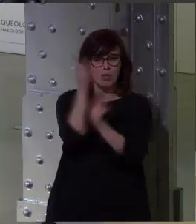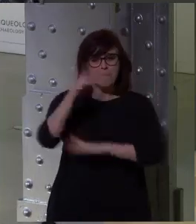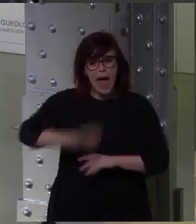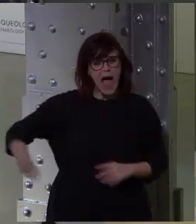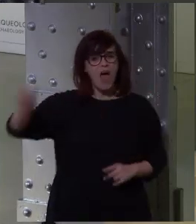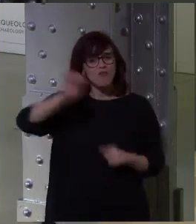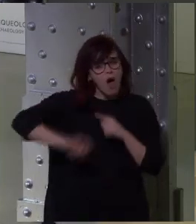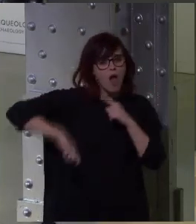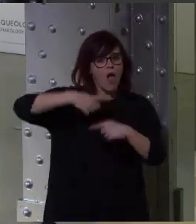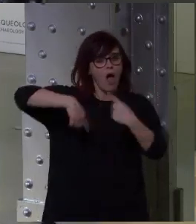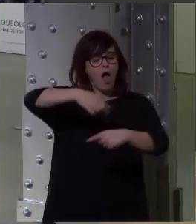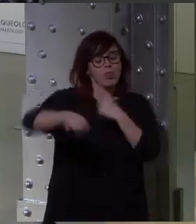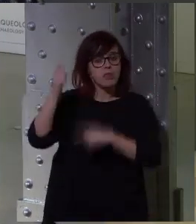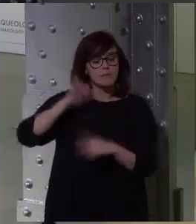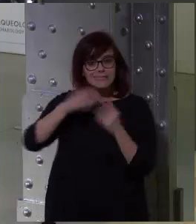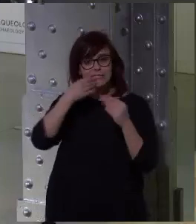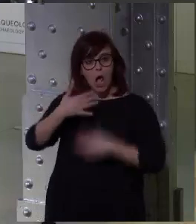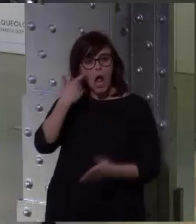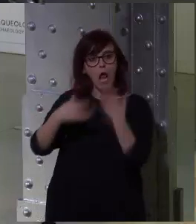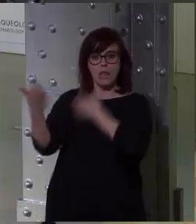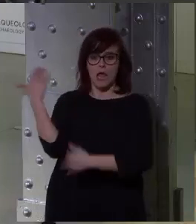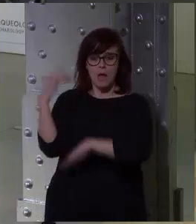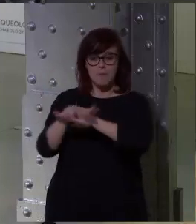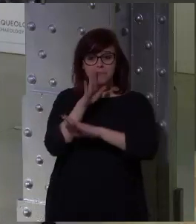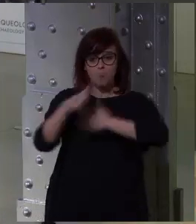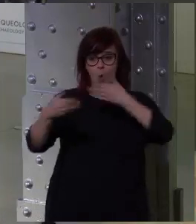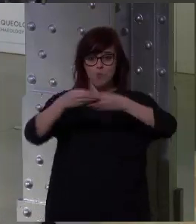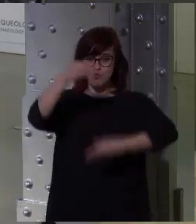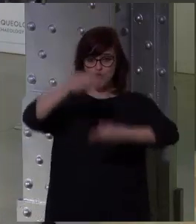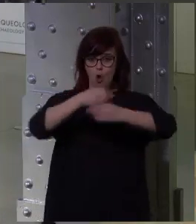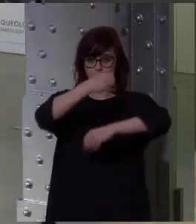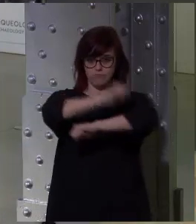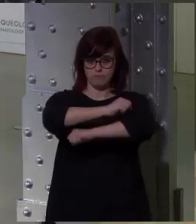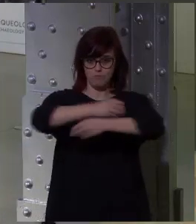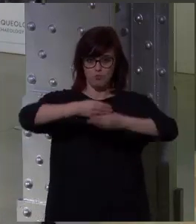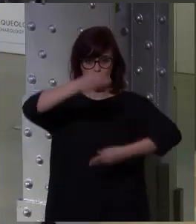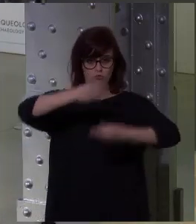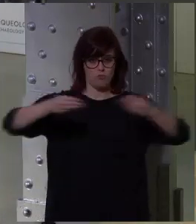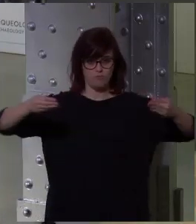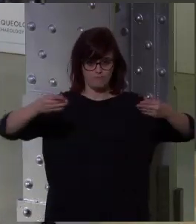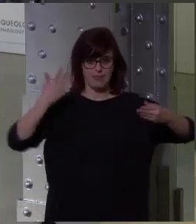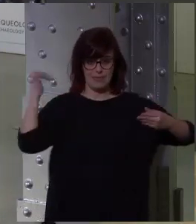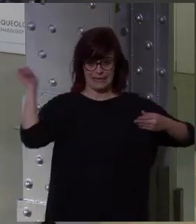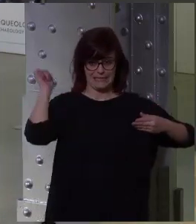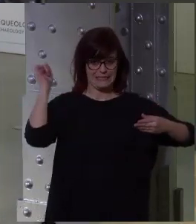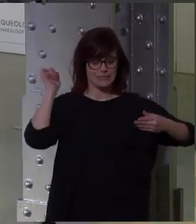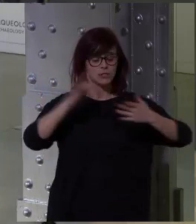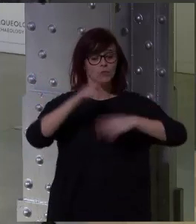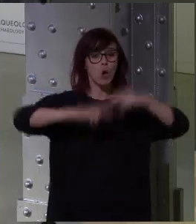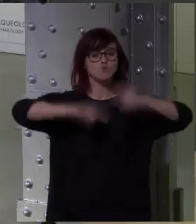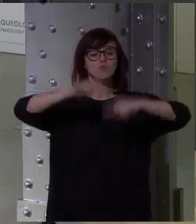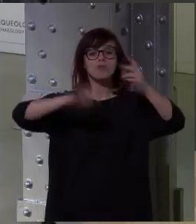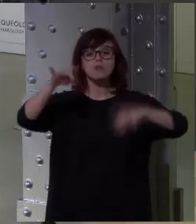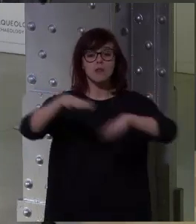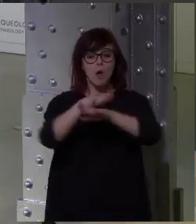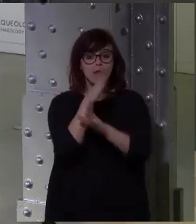de años, y eso lo podemos ver en esta foto. Ese muro que estamos viendo detrás mío lo ha